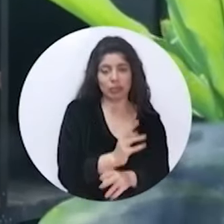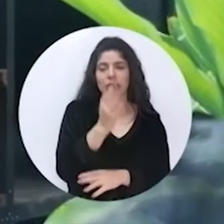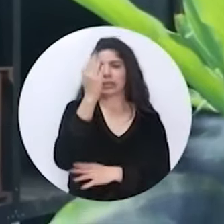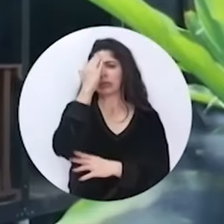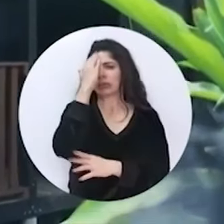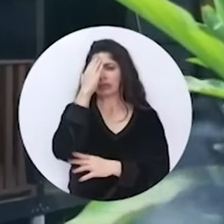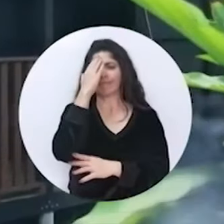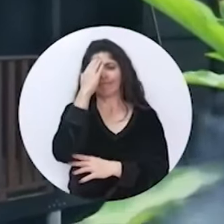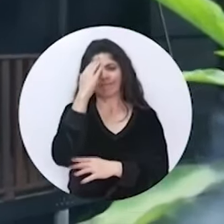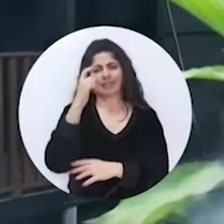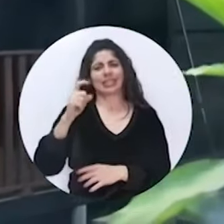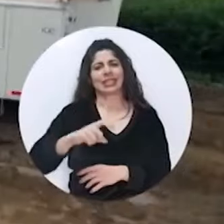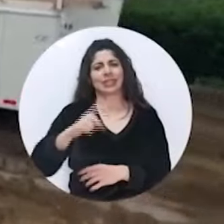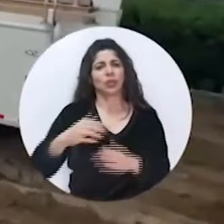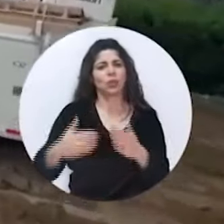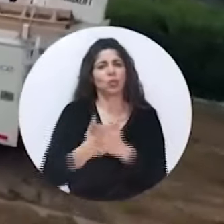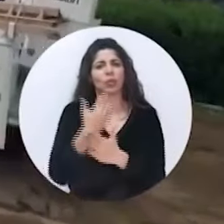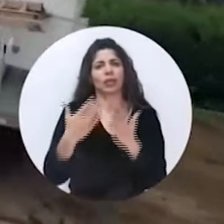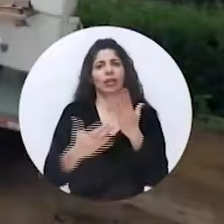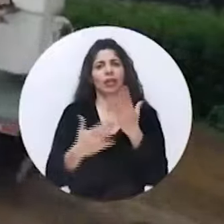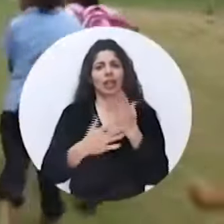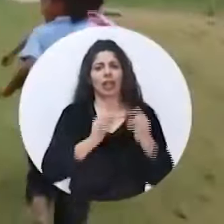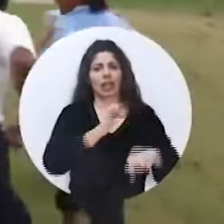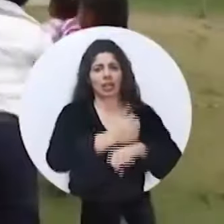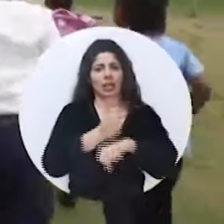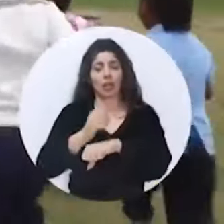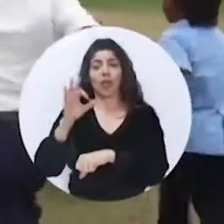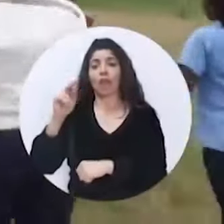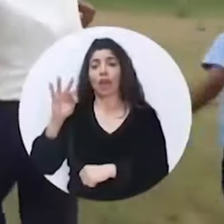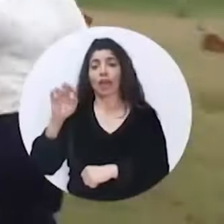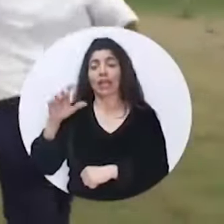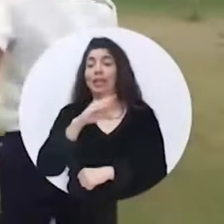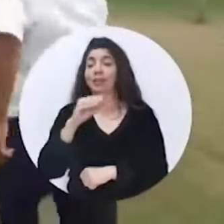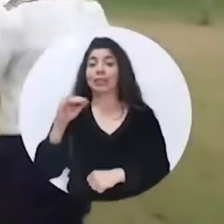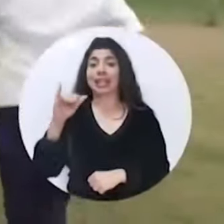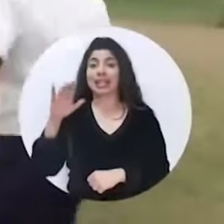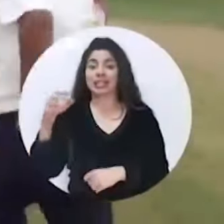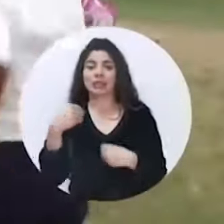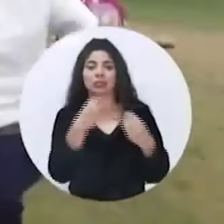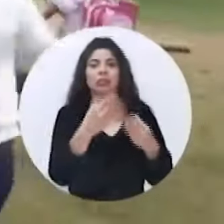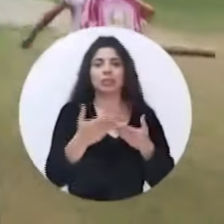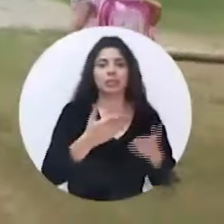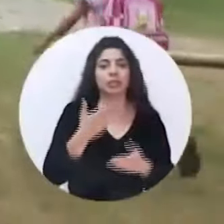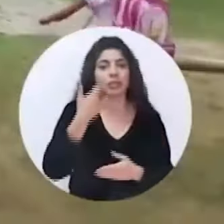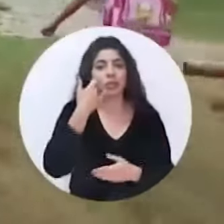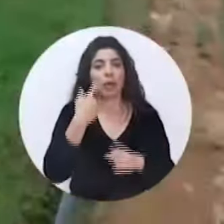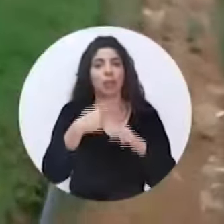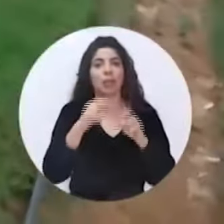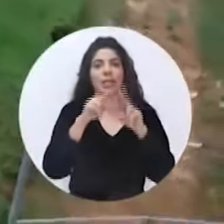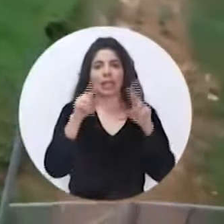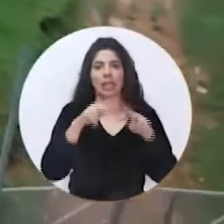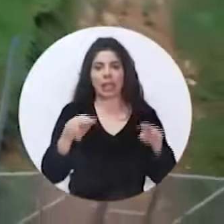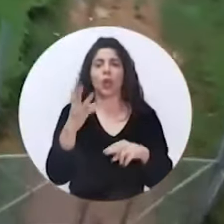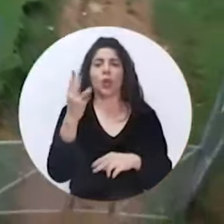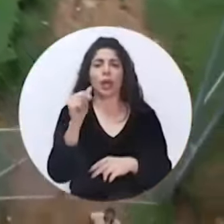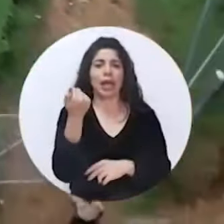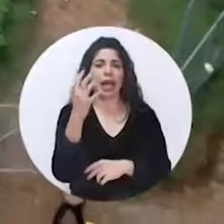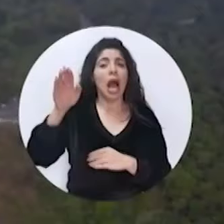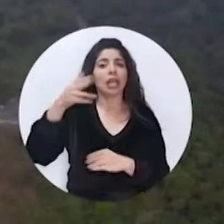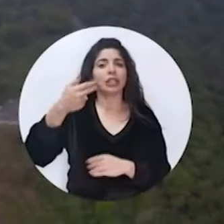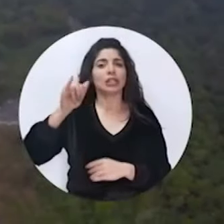el cual propone regularizar las tierras y los territorios indígenas del país en los próximos 6 años. La construcción de esta política